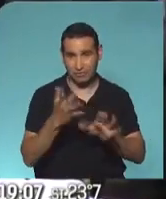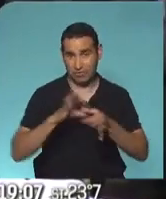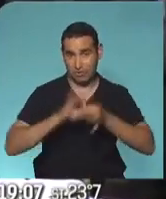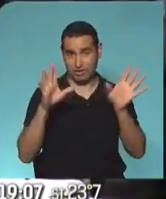una nación